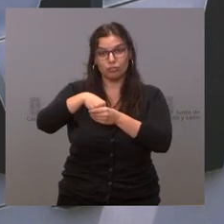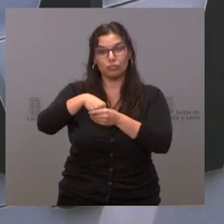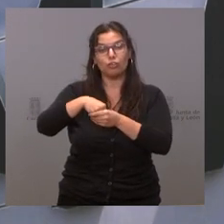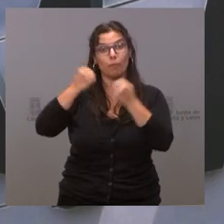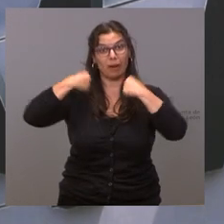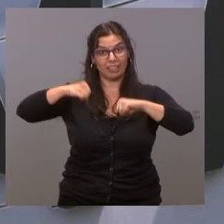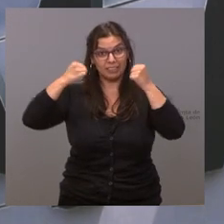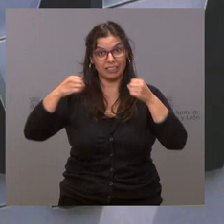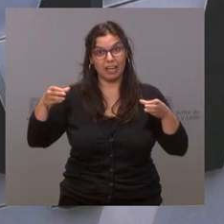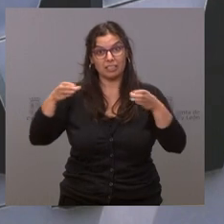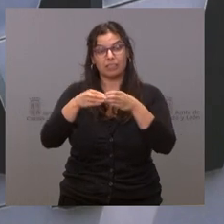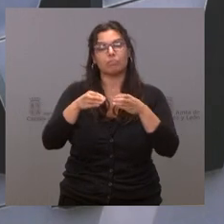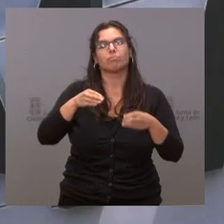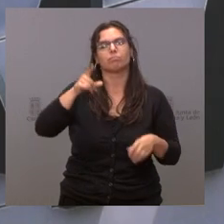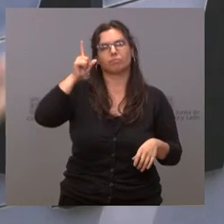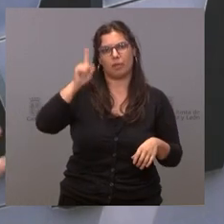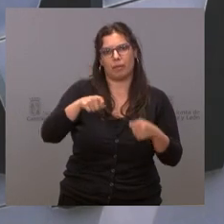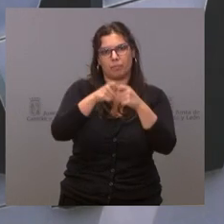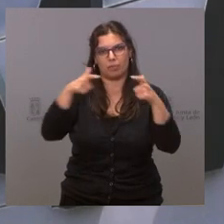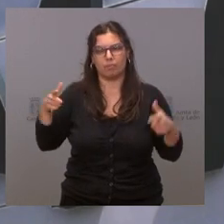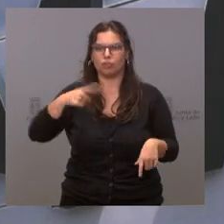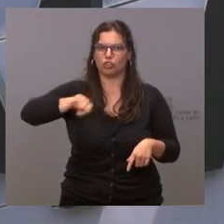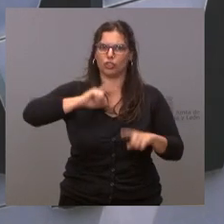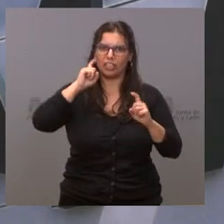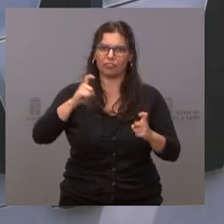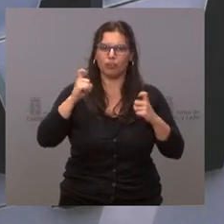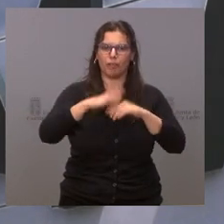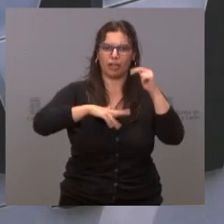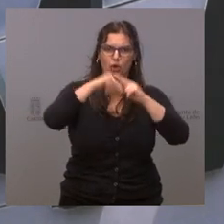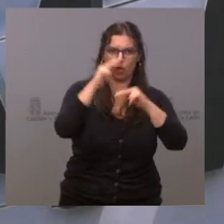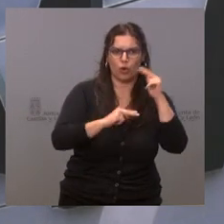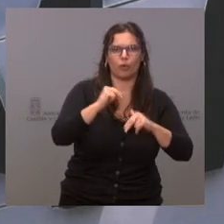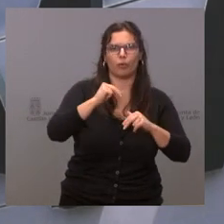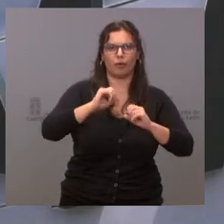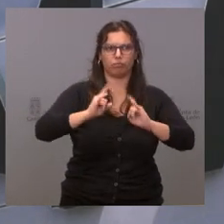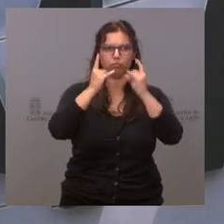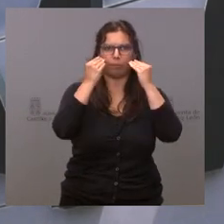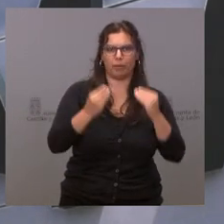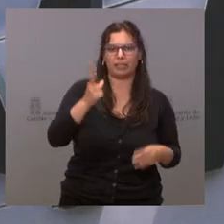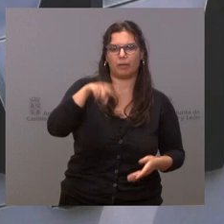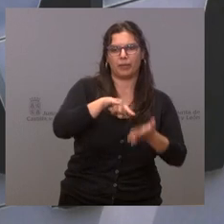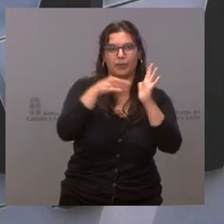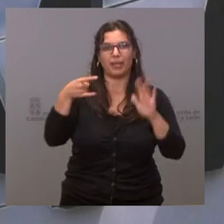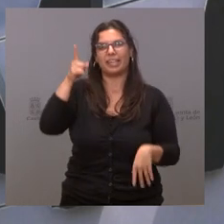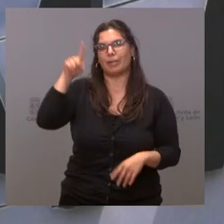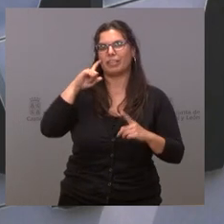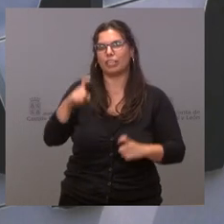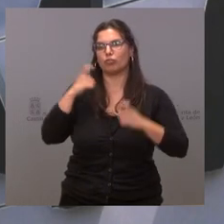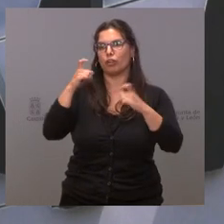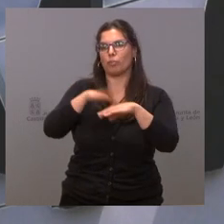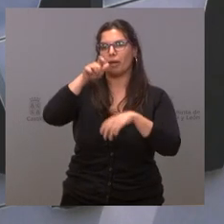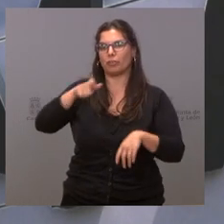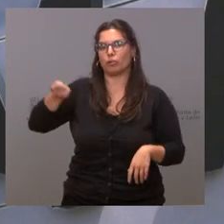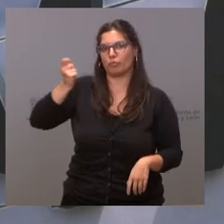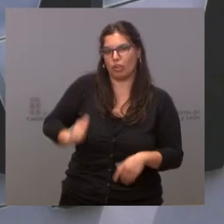por la obra civil por la tecnología sino quien sostiene con su quehacer diario que